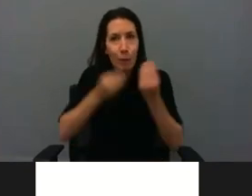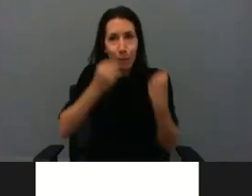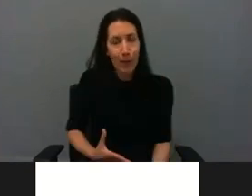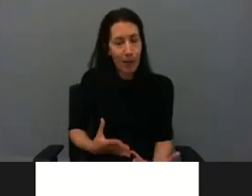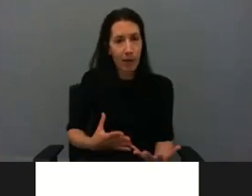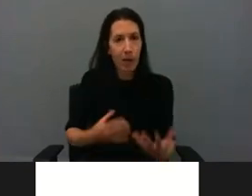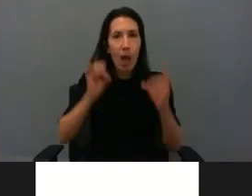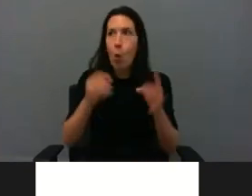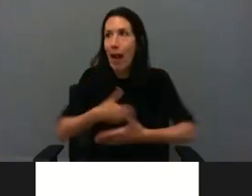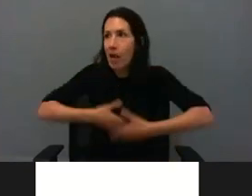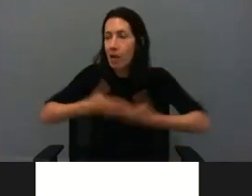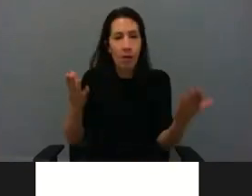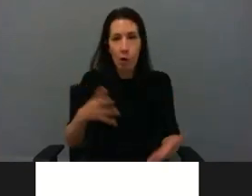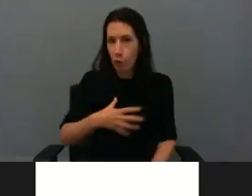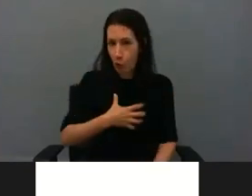normal.